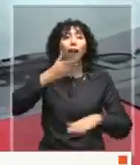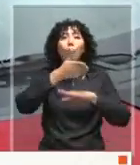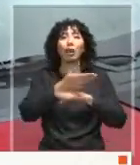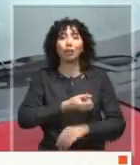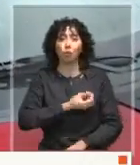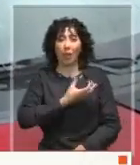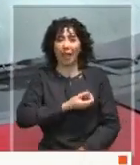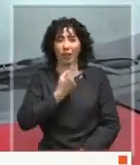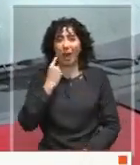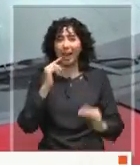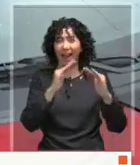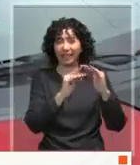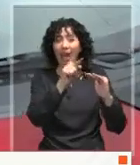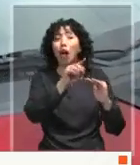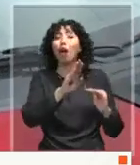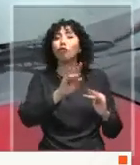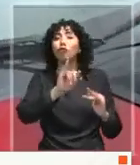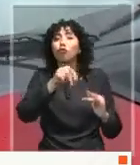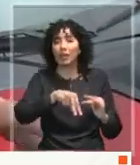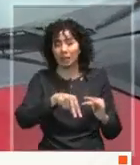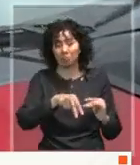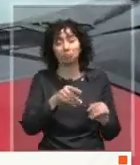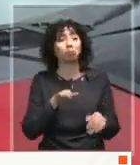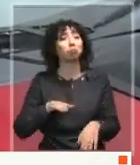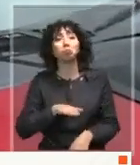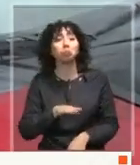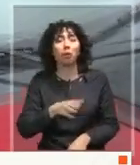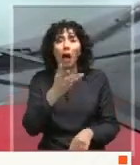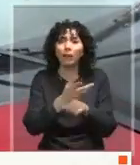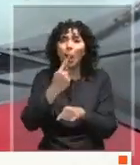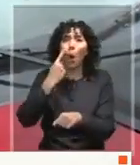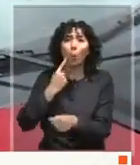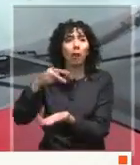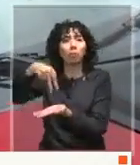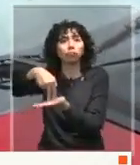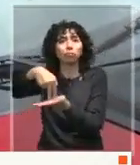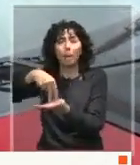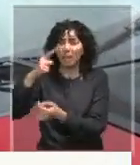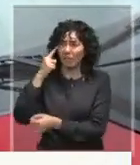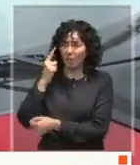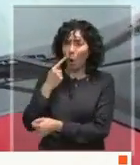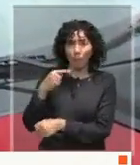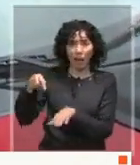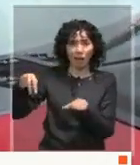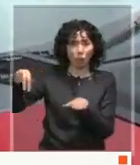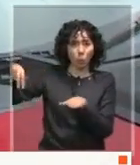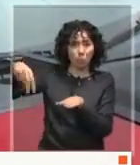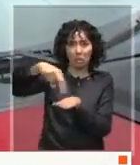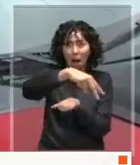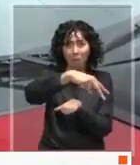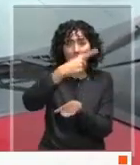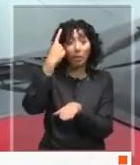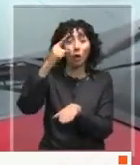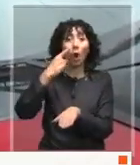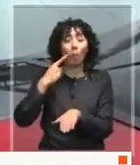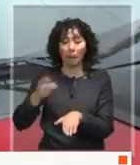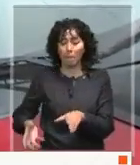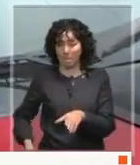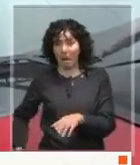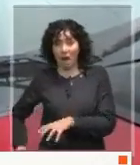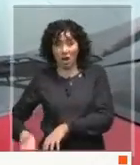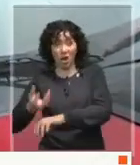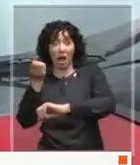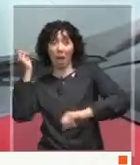Buin. Y había un tipo acá, o sea, aquí en la calle. Pensamos que iba a cruzar el tipo. De repente saca la mano, los tira una